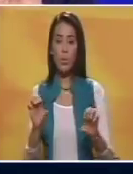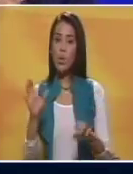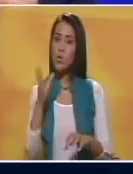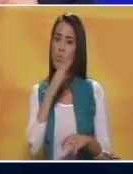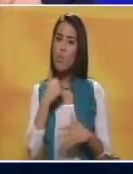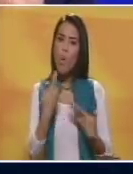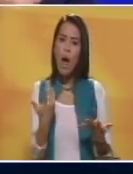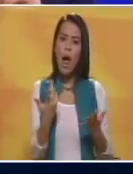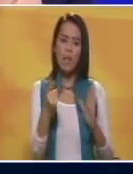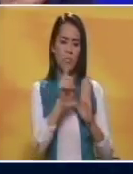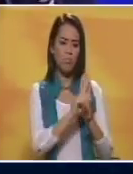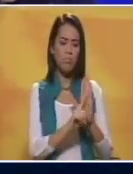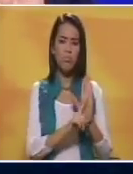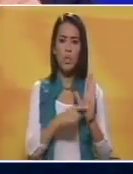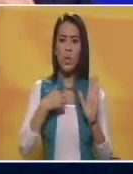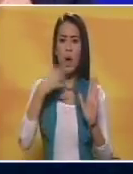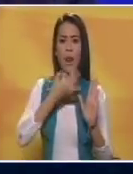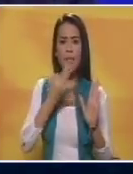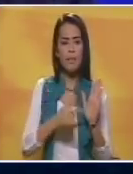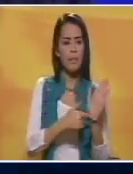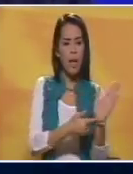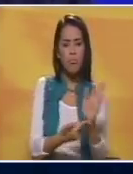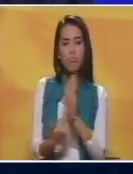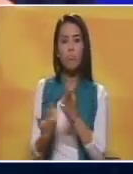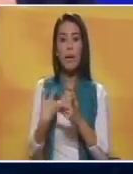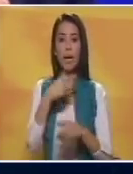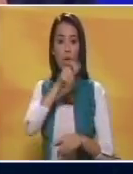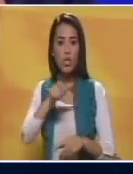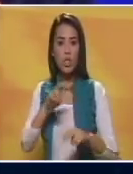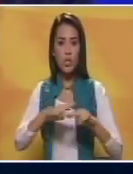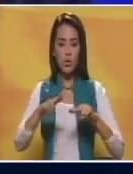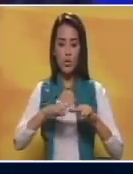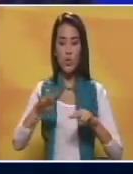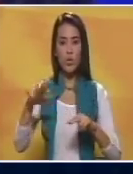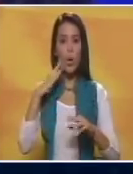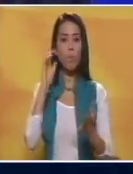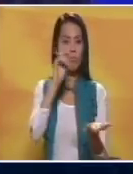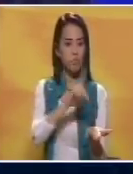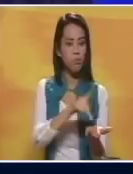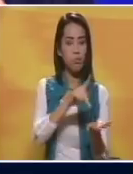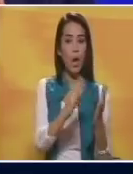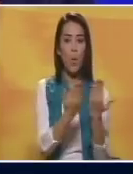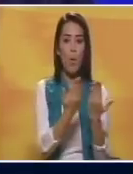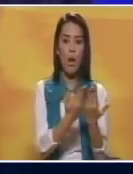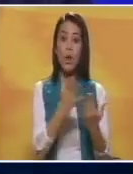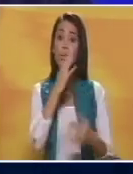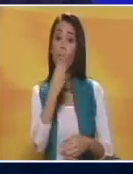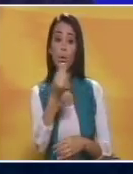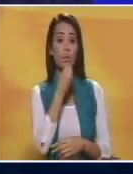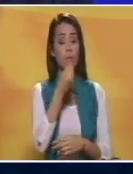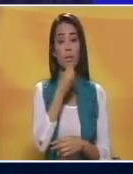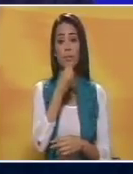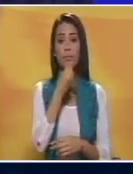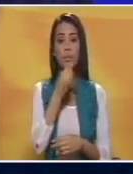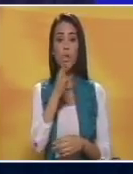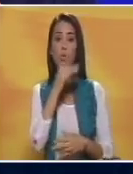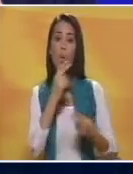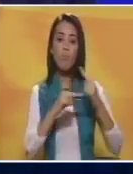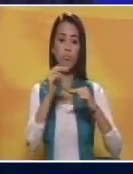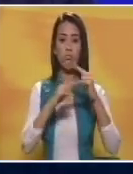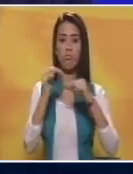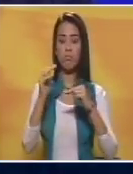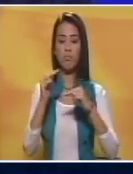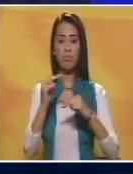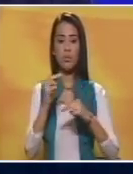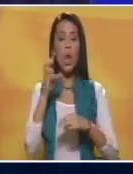está dando las condiciones a los niños para que se queden en la escuela. No les está brindando alimentación escolar, no les está brindando una infraestructura adecuada.